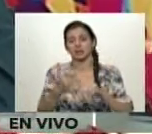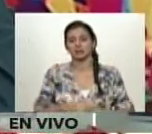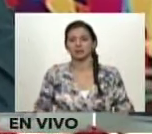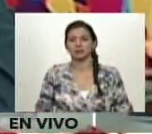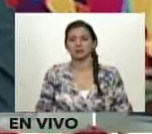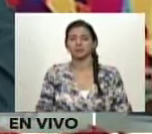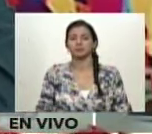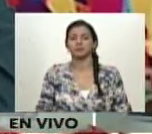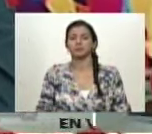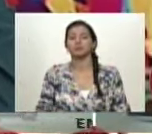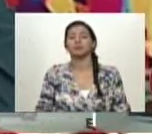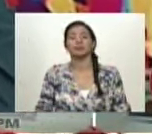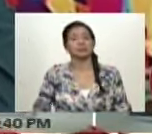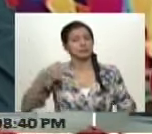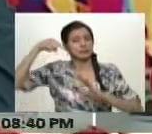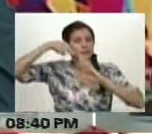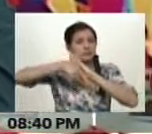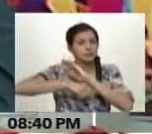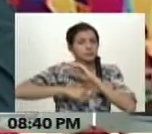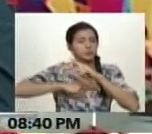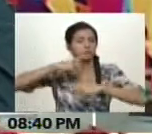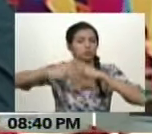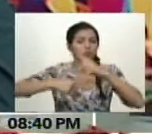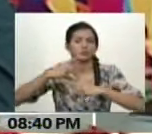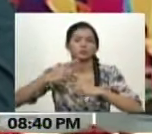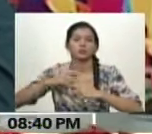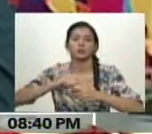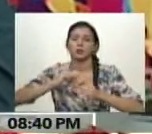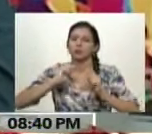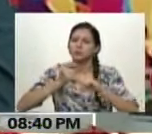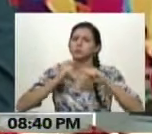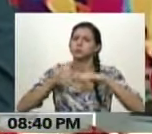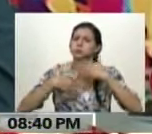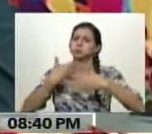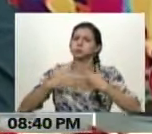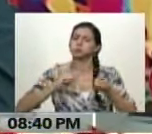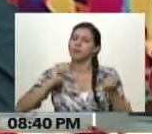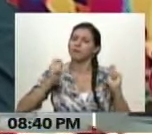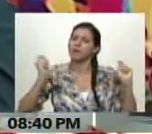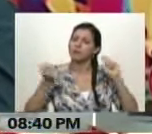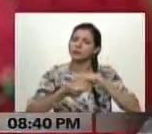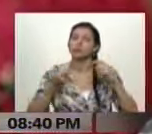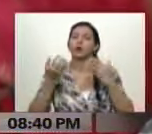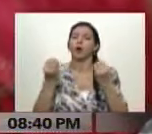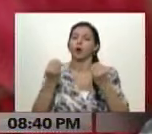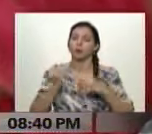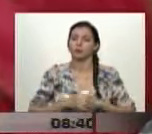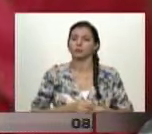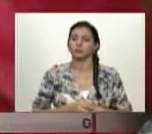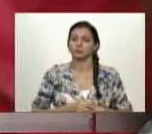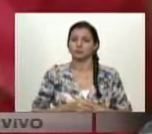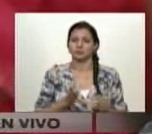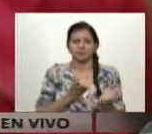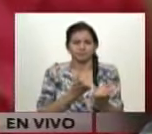que ir a un proceso profundo de transformación. ¿Cómo se expresa la rectificación?